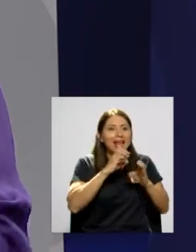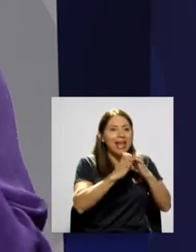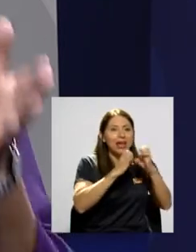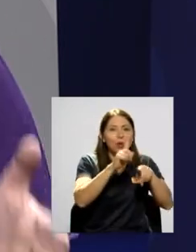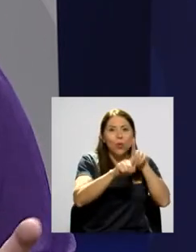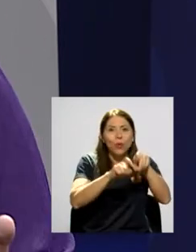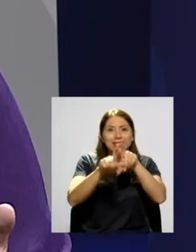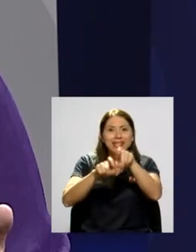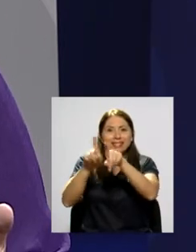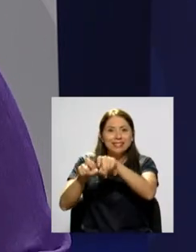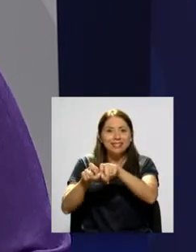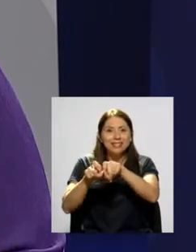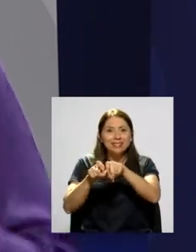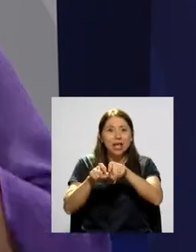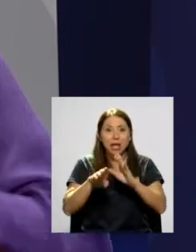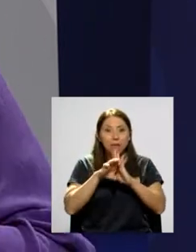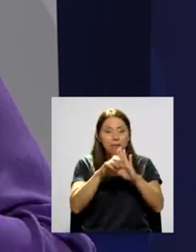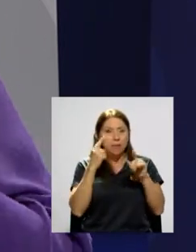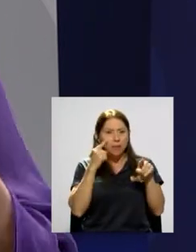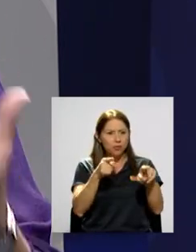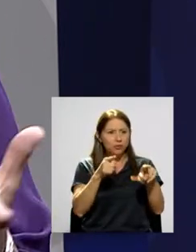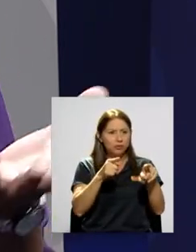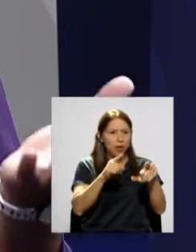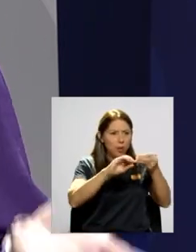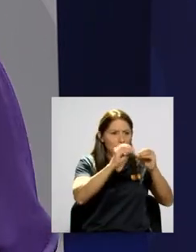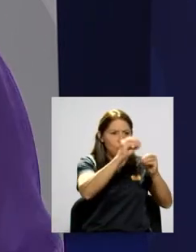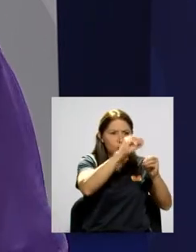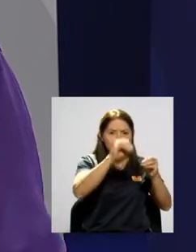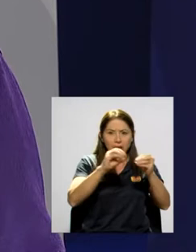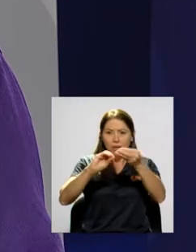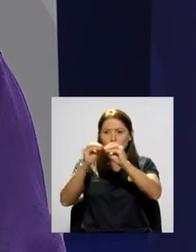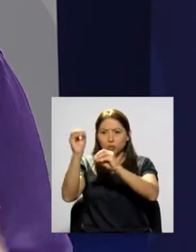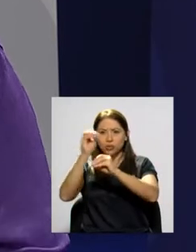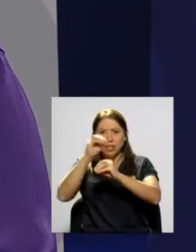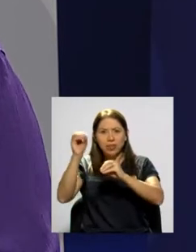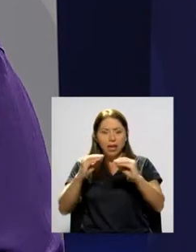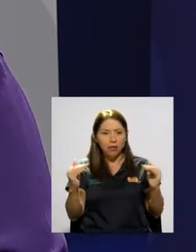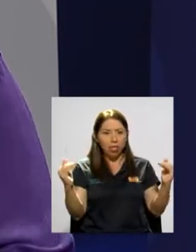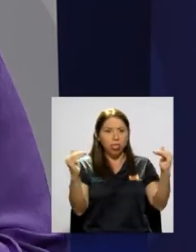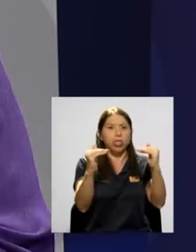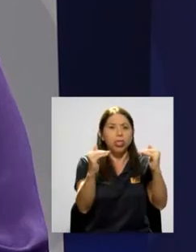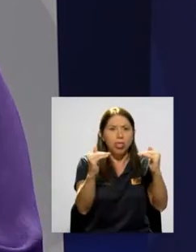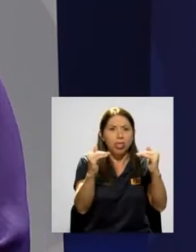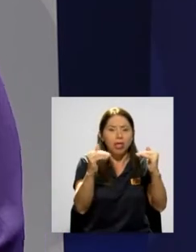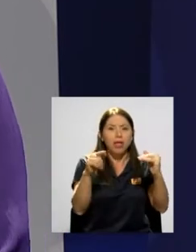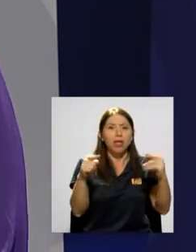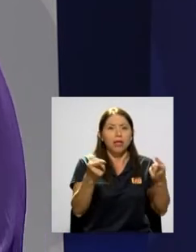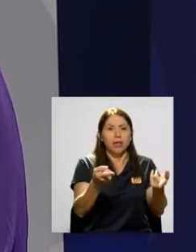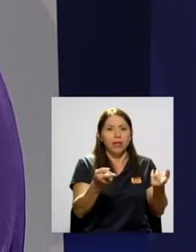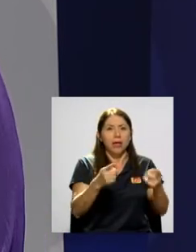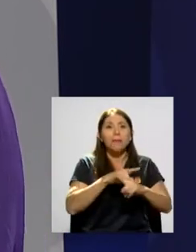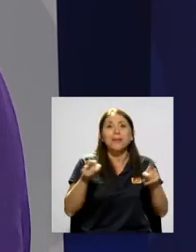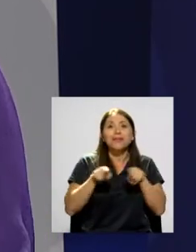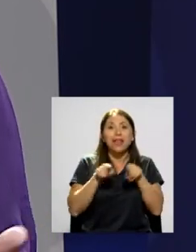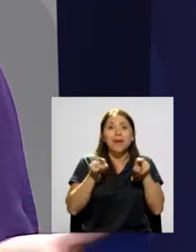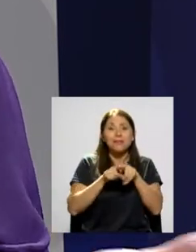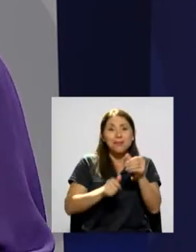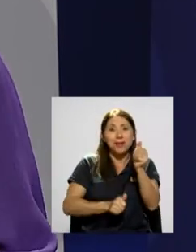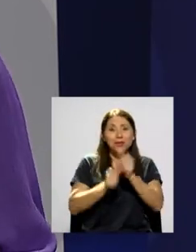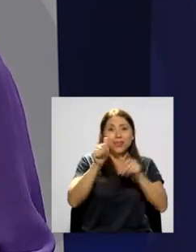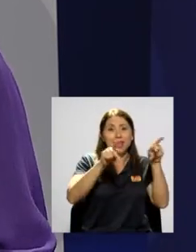que están estadísticamente empatadas y un grueso de la población que no necesariamente tiene la formación para comprender qué quiere decir que una encuesta